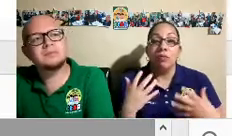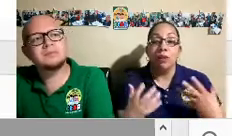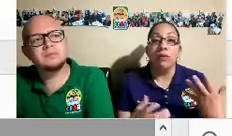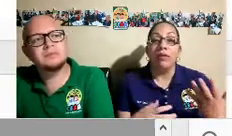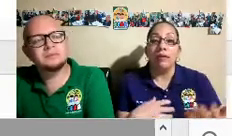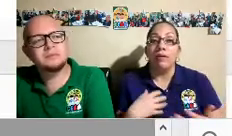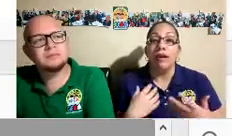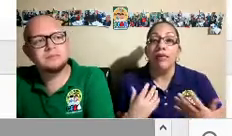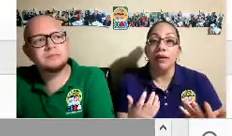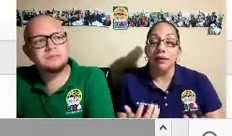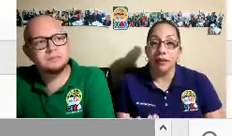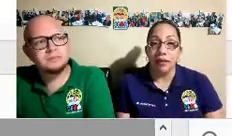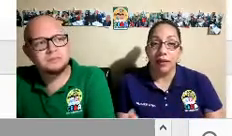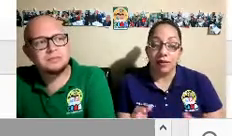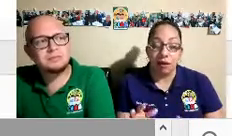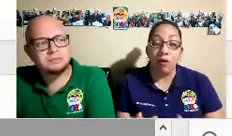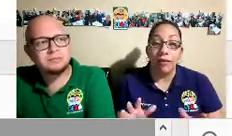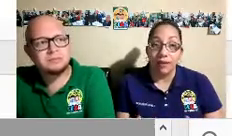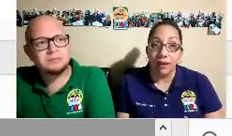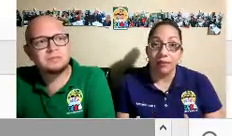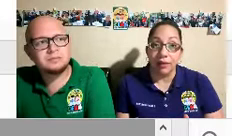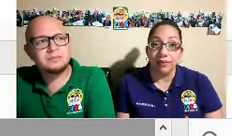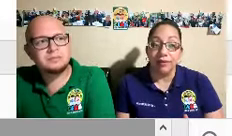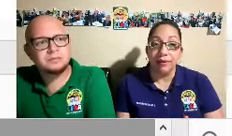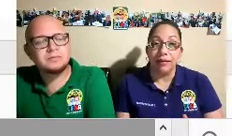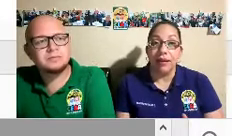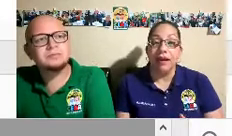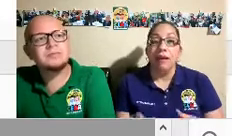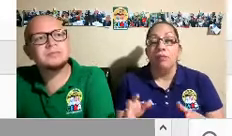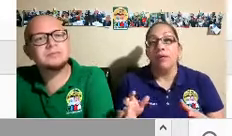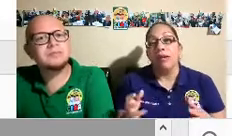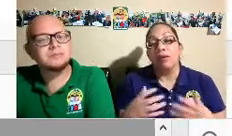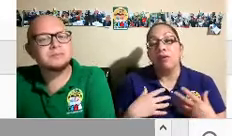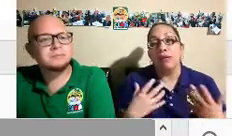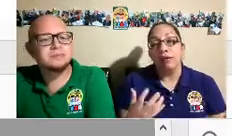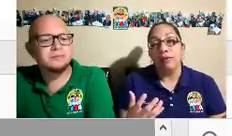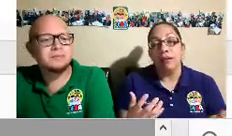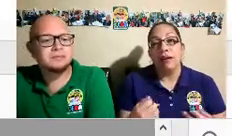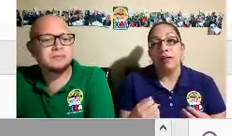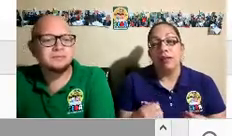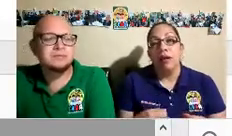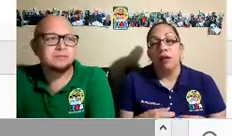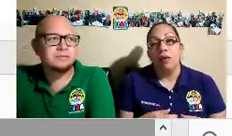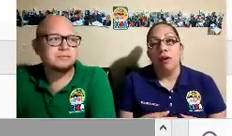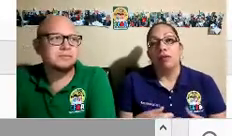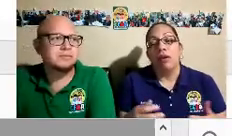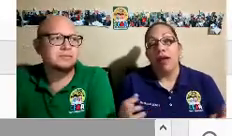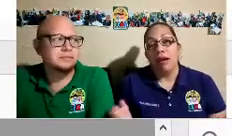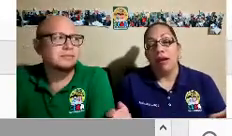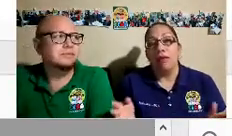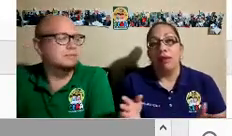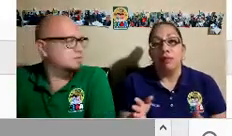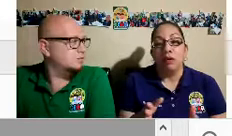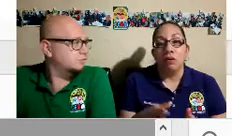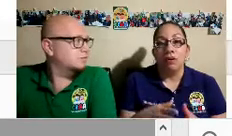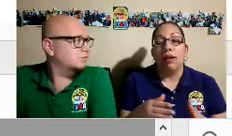ellos, por medio de describir las características de lo que tienen, de las tiras que tienen, pues qué es lo más fácil, que van a decir una que es muy